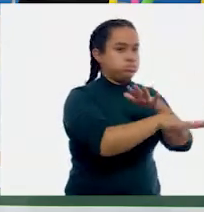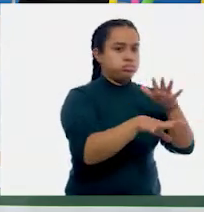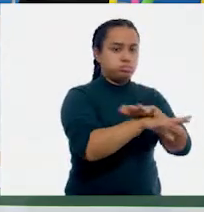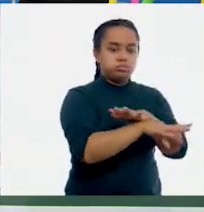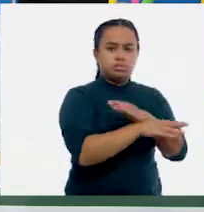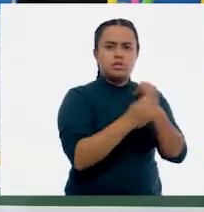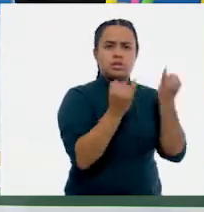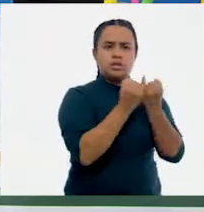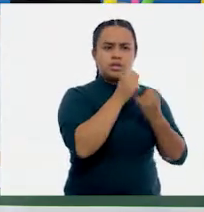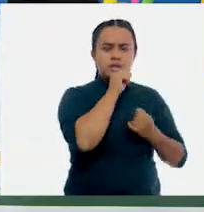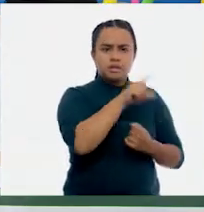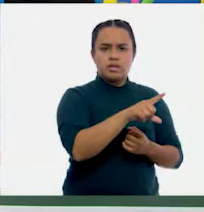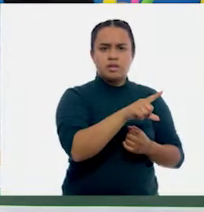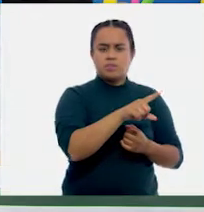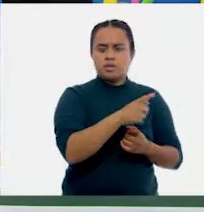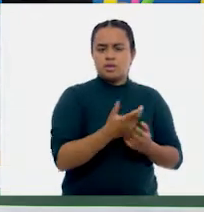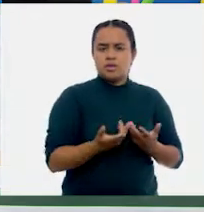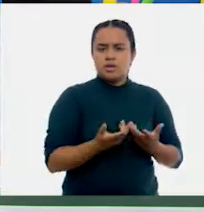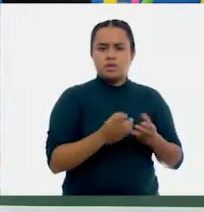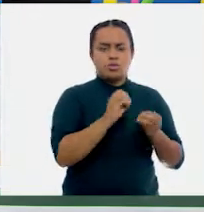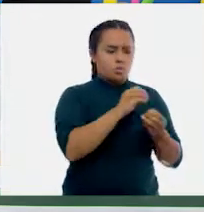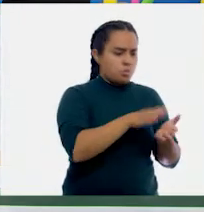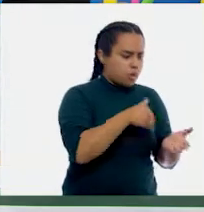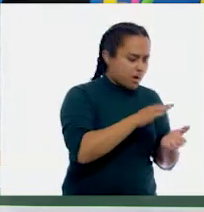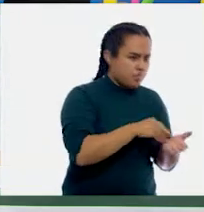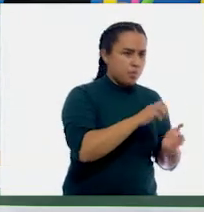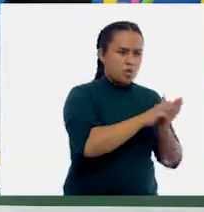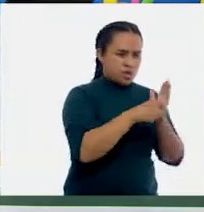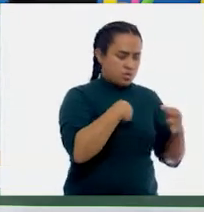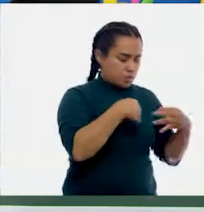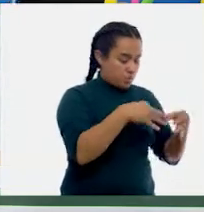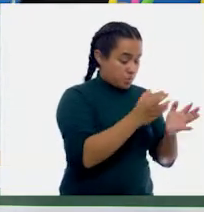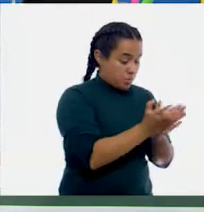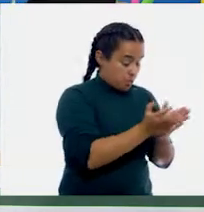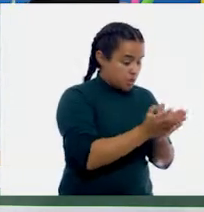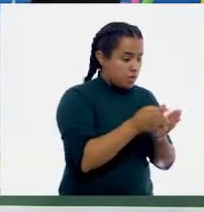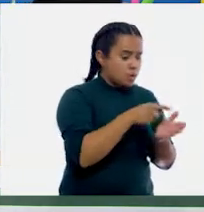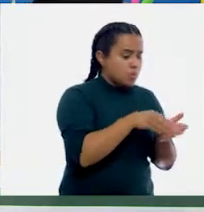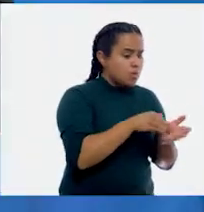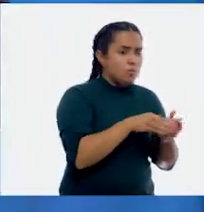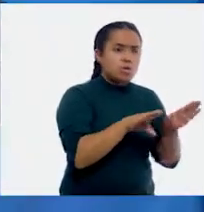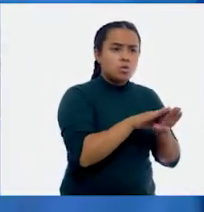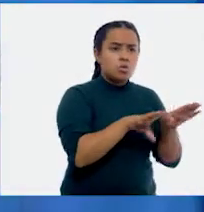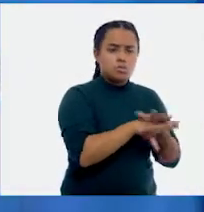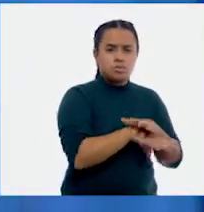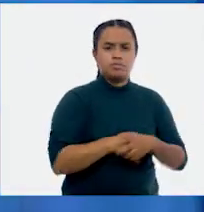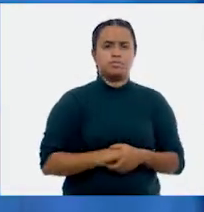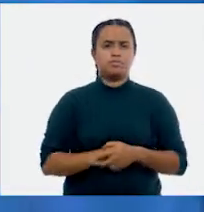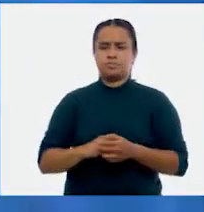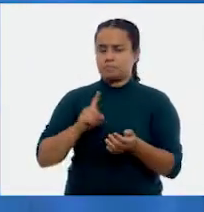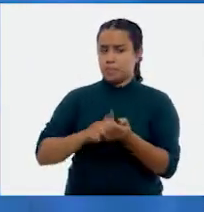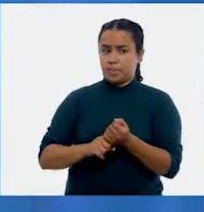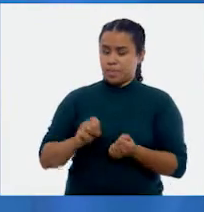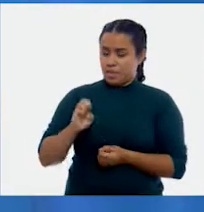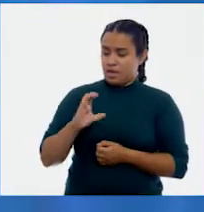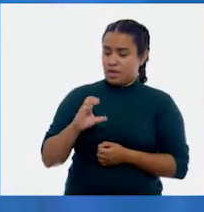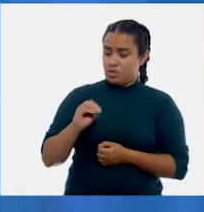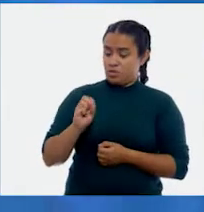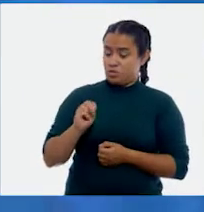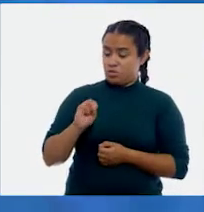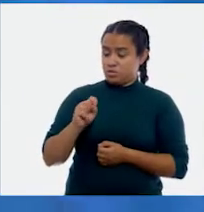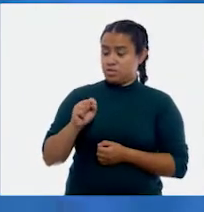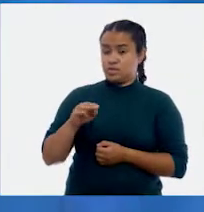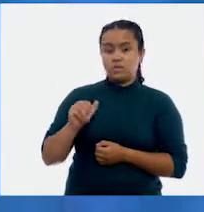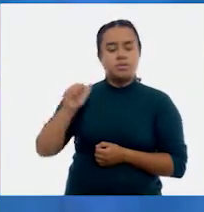que pues, los muebles que usamos o el papel de mi libreta, por ejemplo. Así es. Los ecosistemas siempre han sido